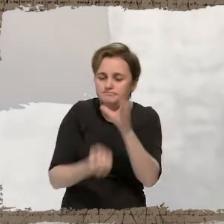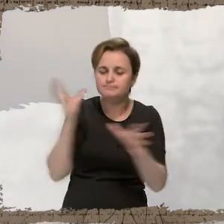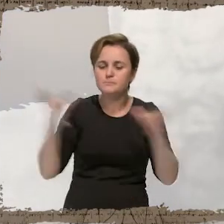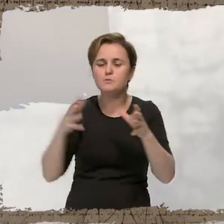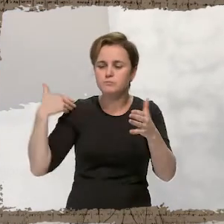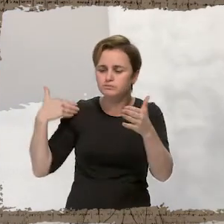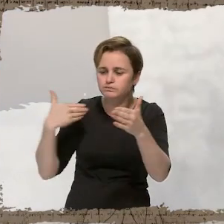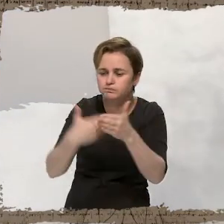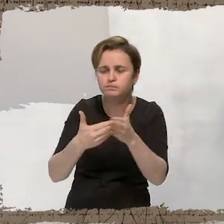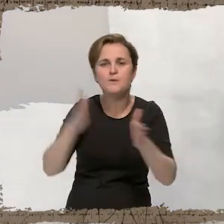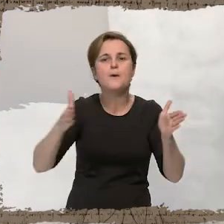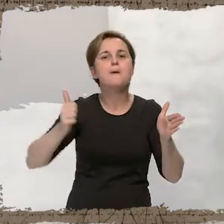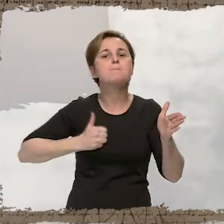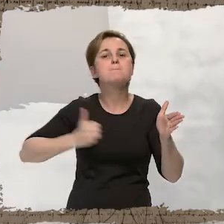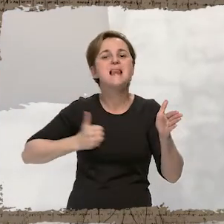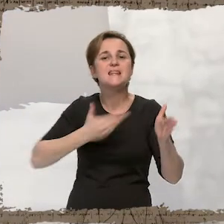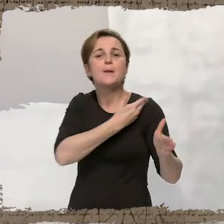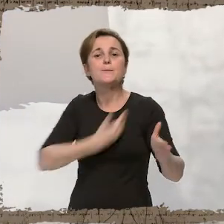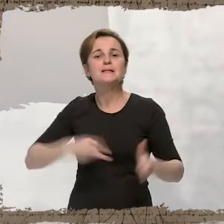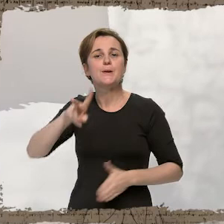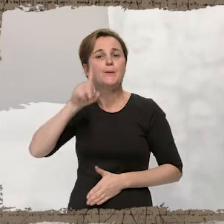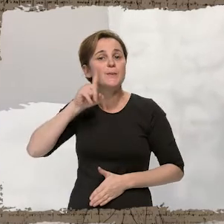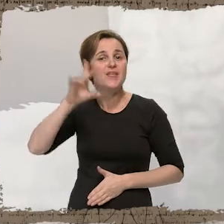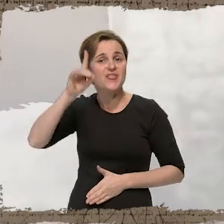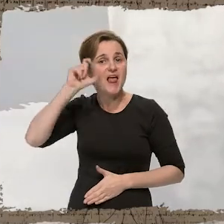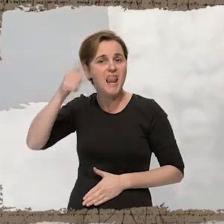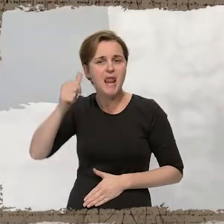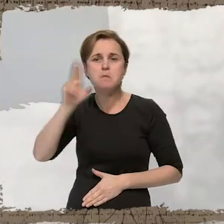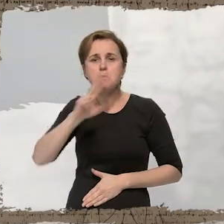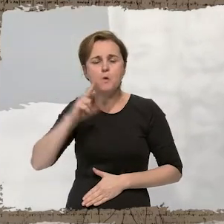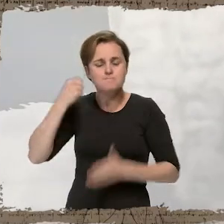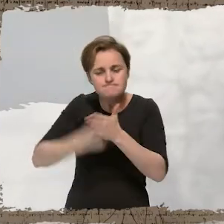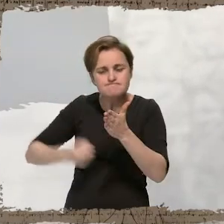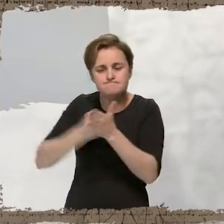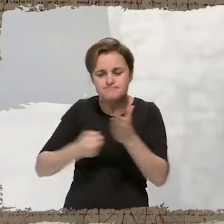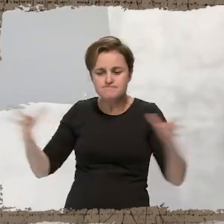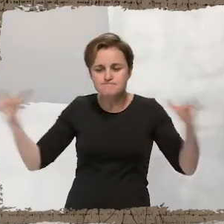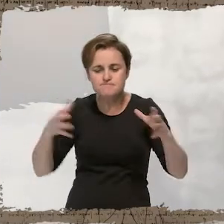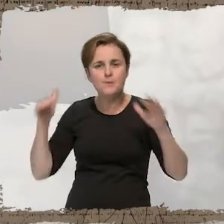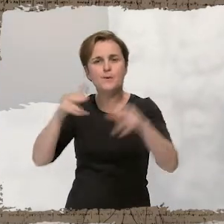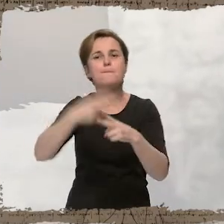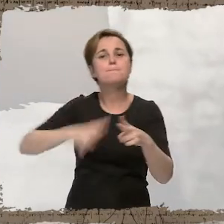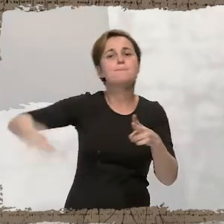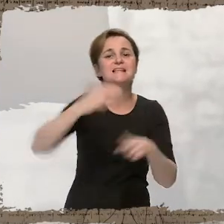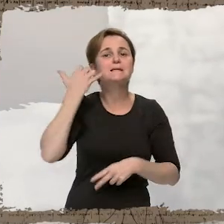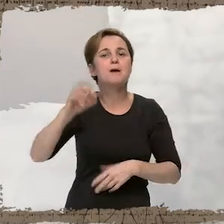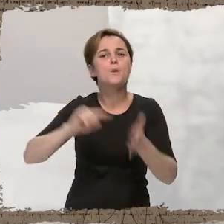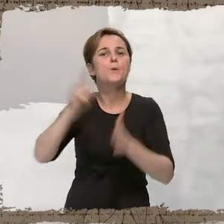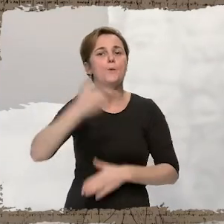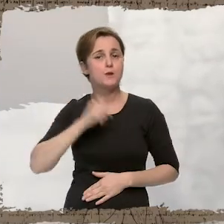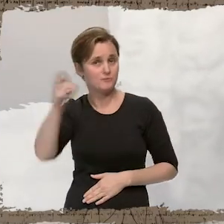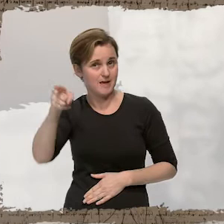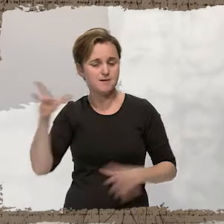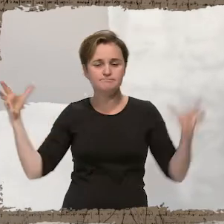formada durante la dictadura de jorge rafael videla ellas comenzaron a reunirse en la plaza de mayo de la ciudad